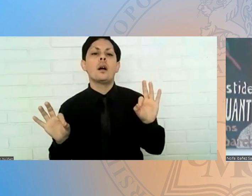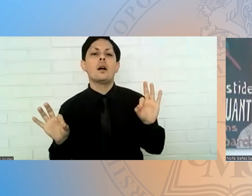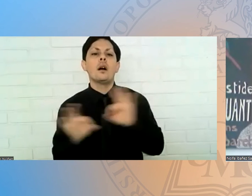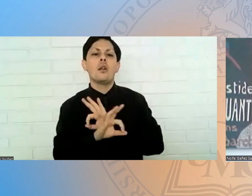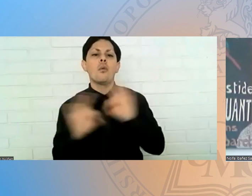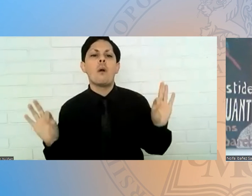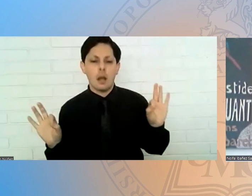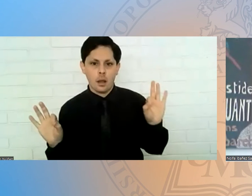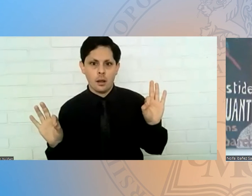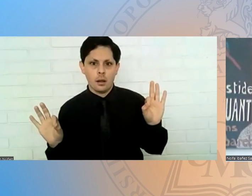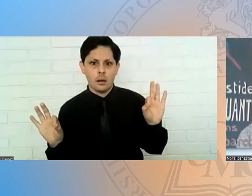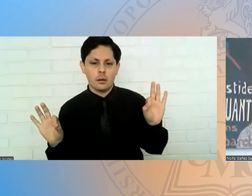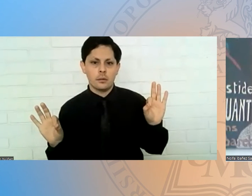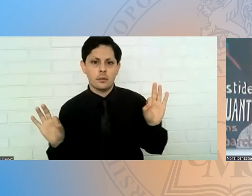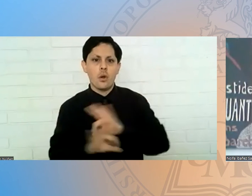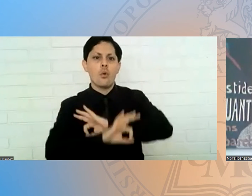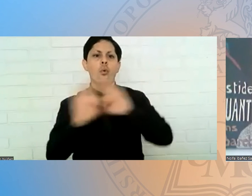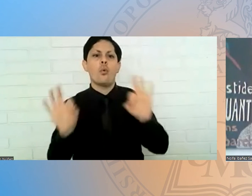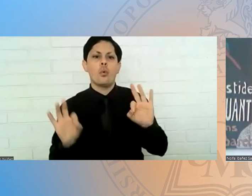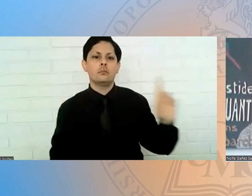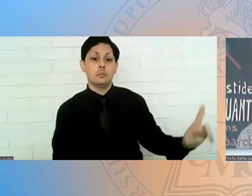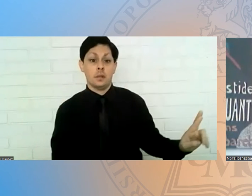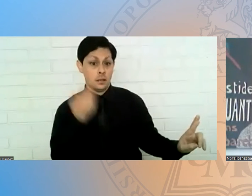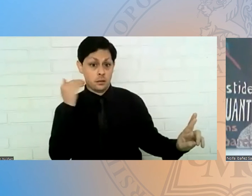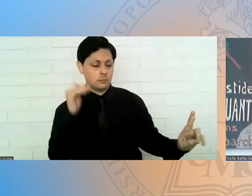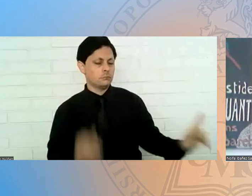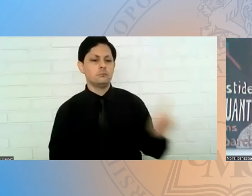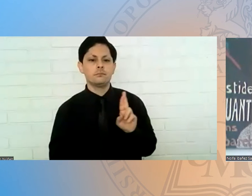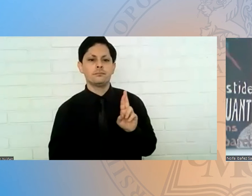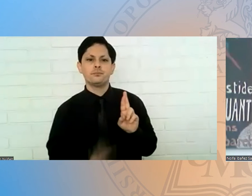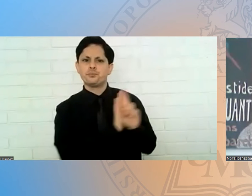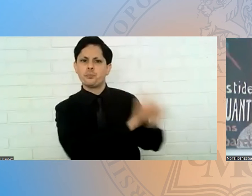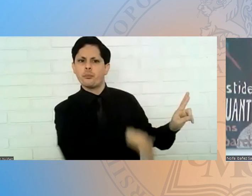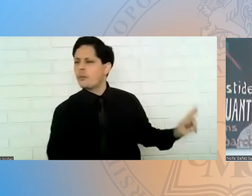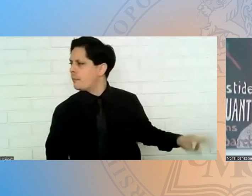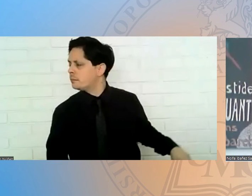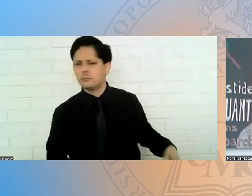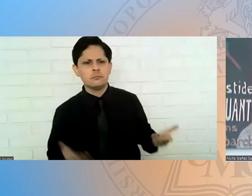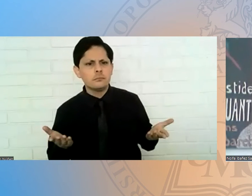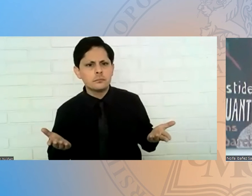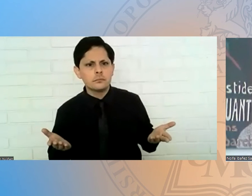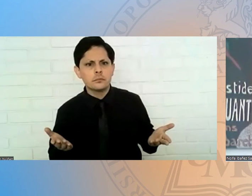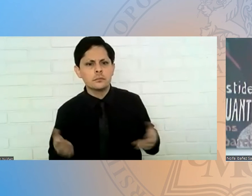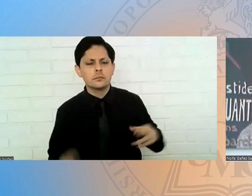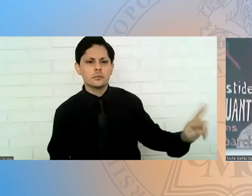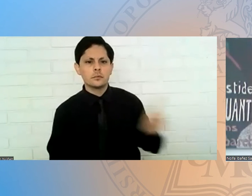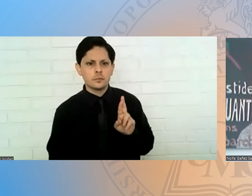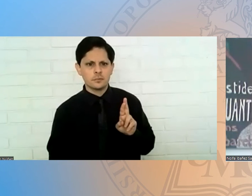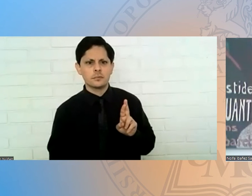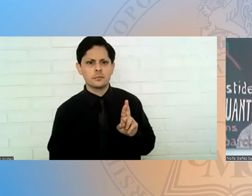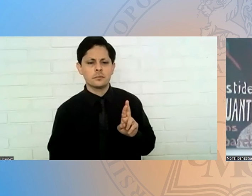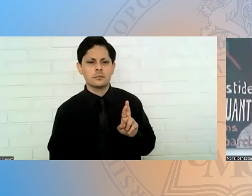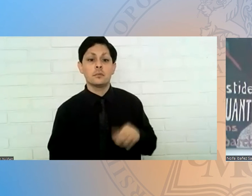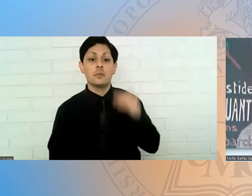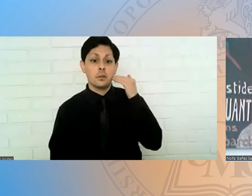integran esas respuestas de los niños a la clase misma. Por lo tanto, los